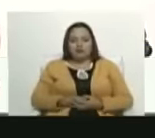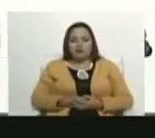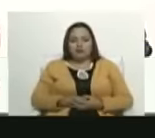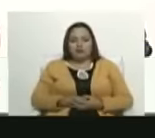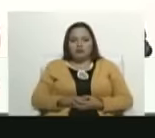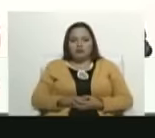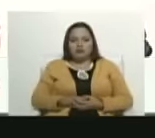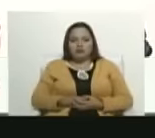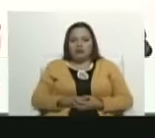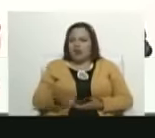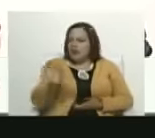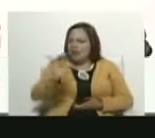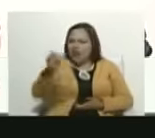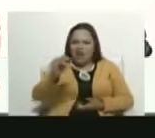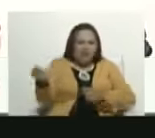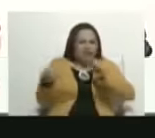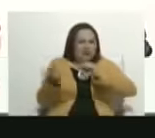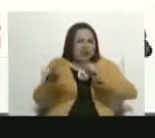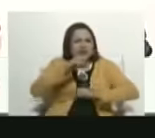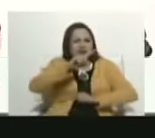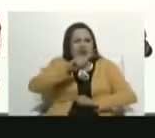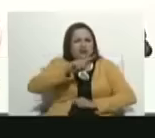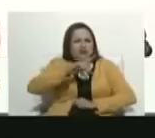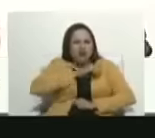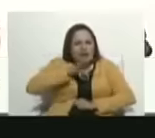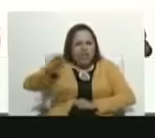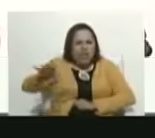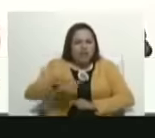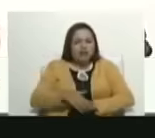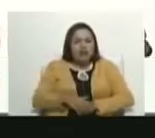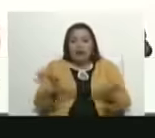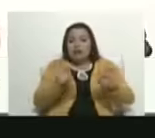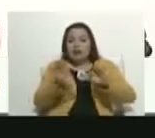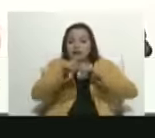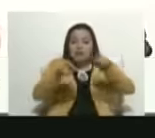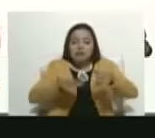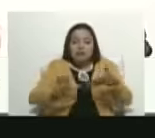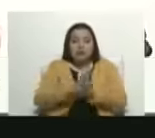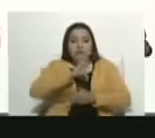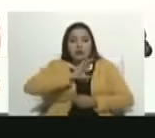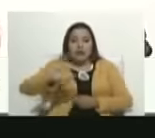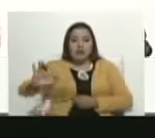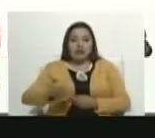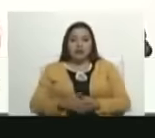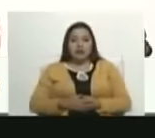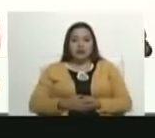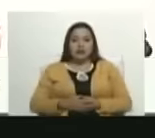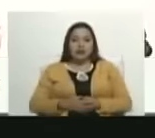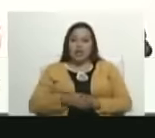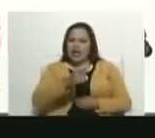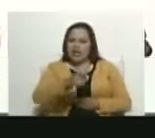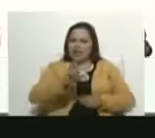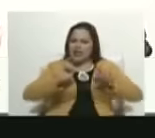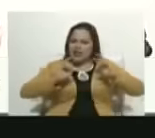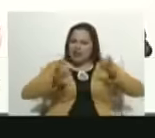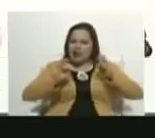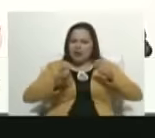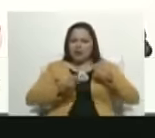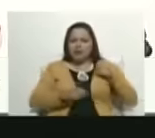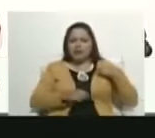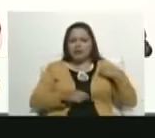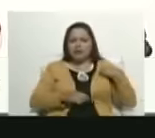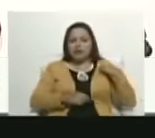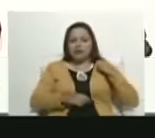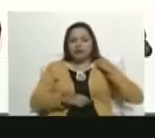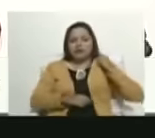No, nadie está discutiendo la soberanía. Nadie está consultando la soberanía. Son temas, ¿cómo es que dice Pedro la Constitución?